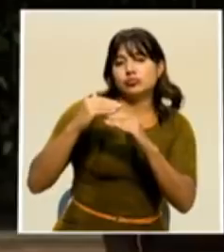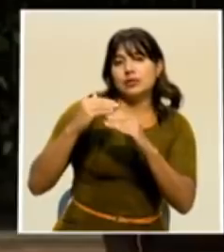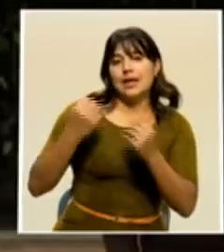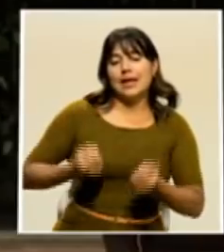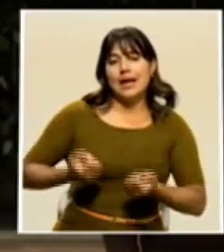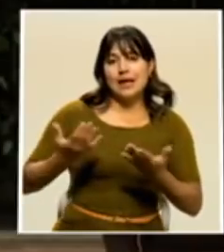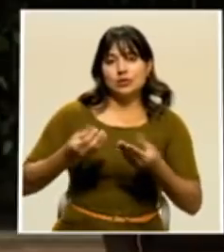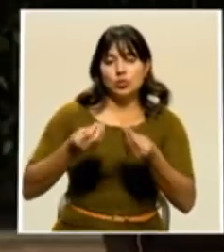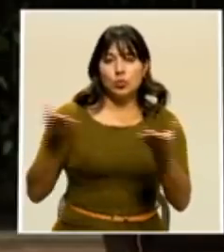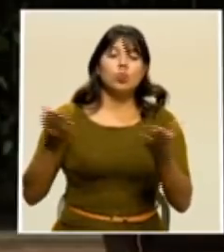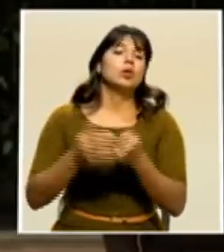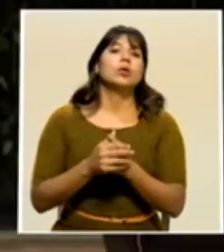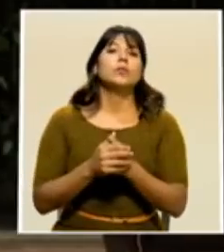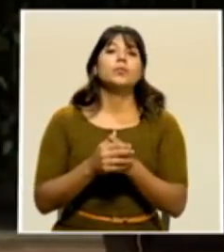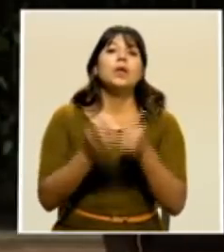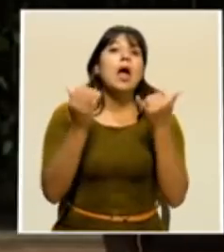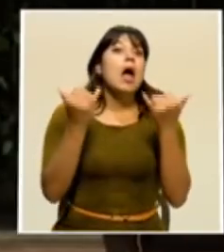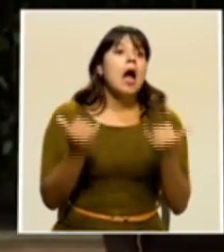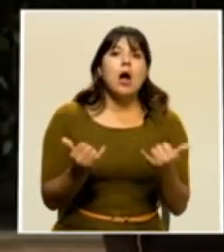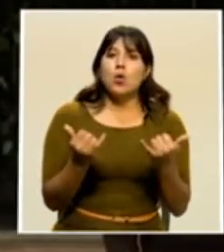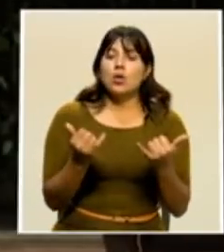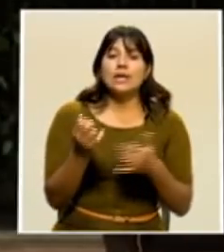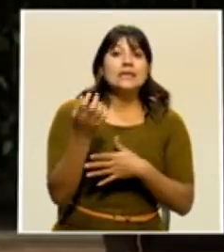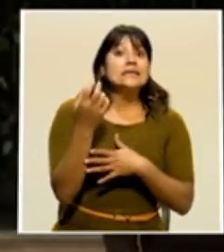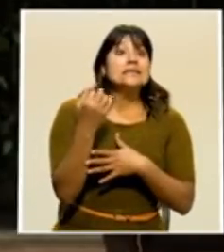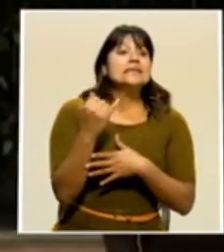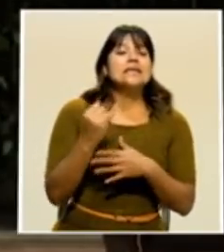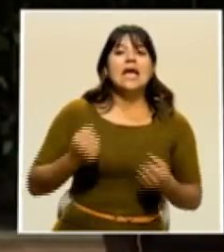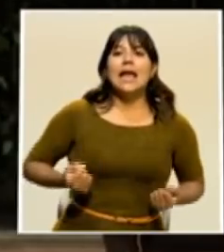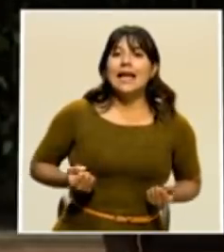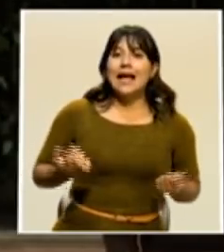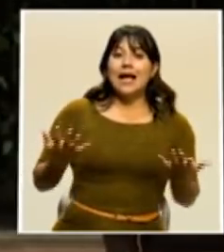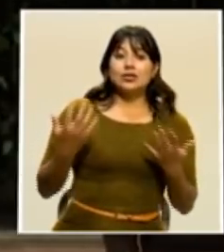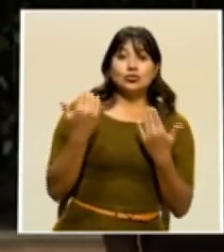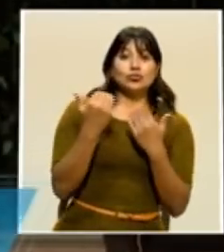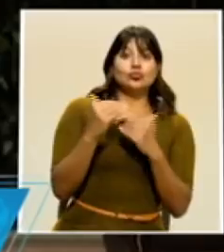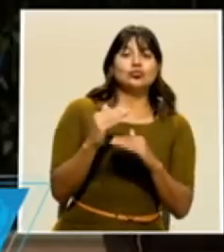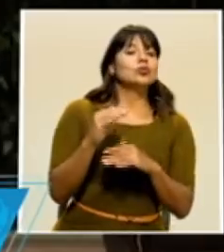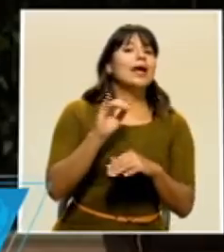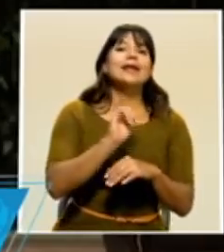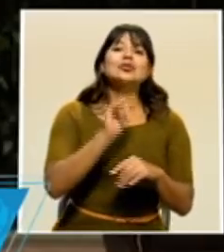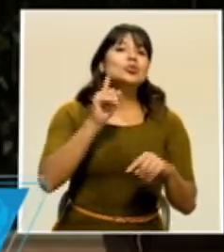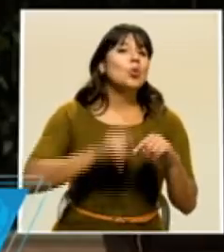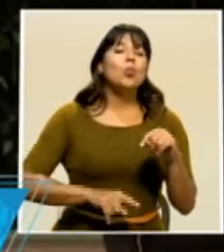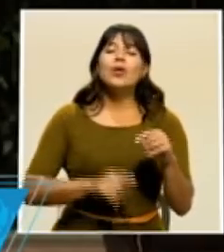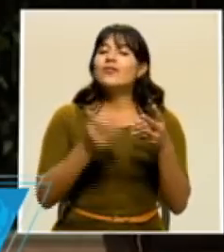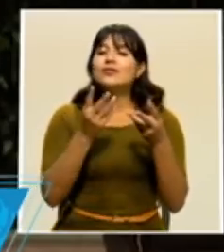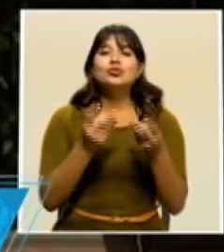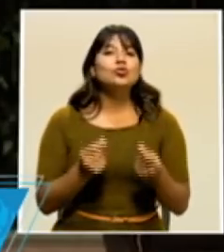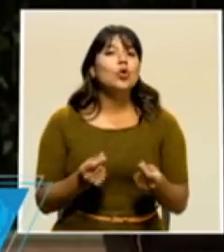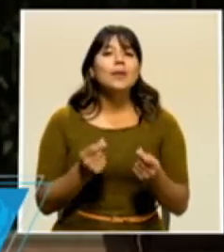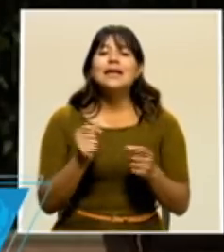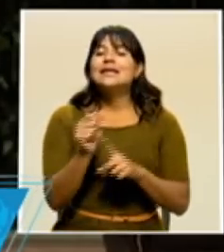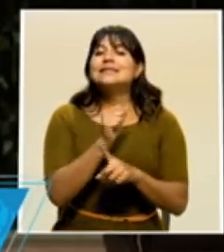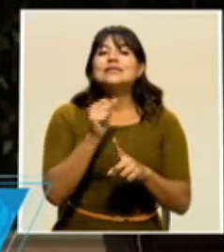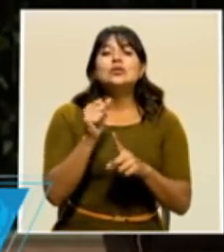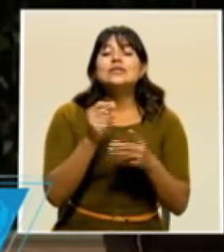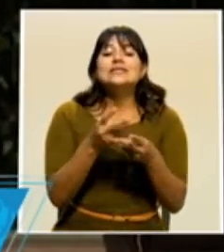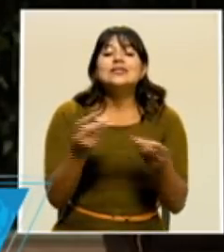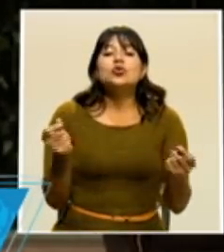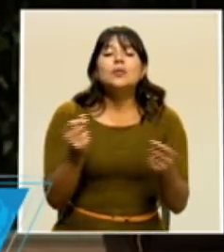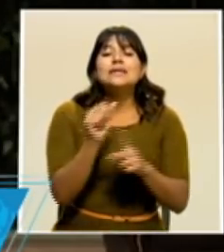Los recortes por sí solos no van a resolver la situación tan apremiante fiscal que tiene en este momento Costa Rica, ni